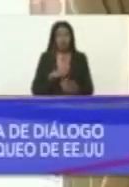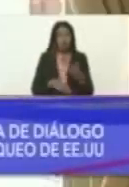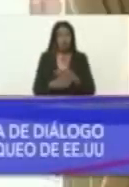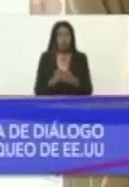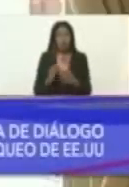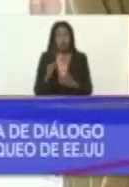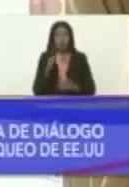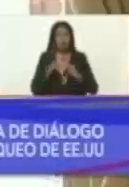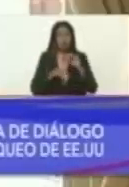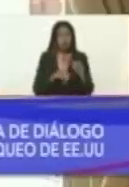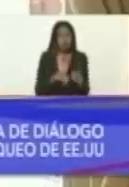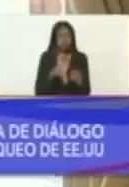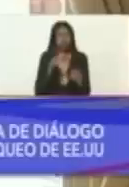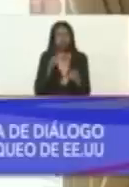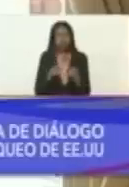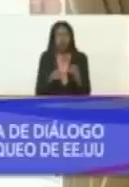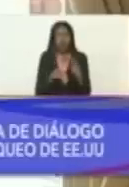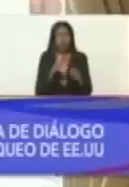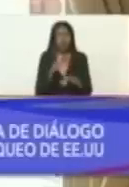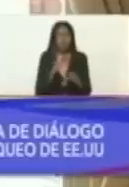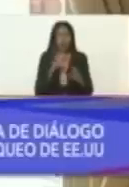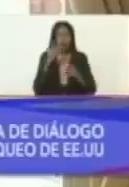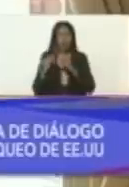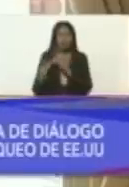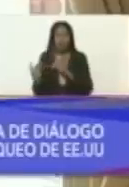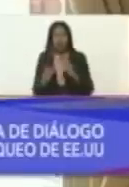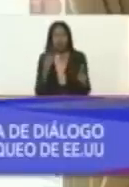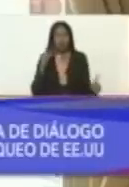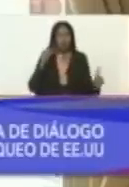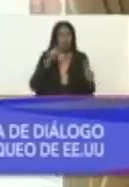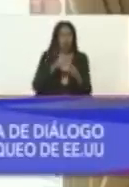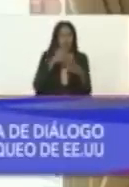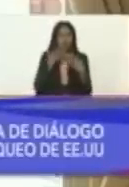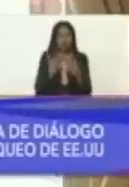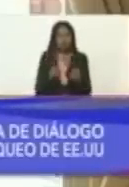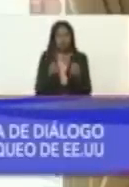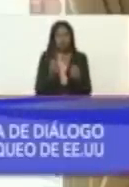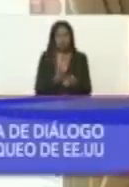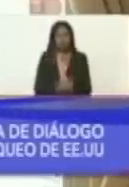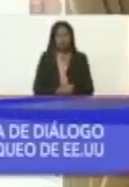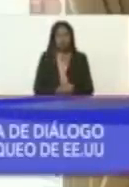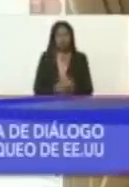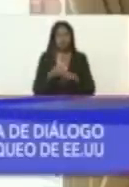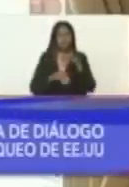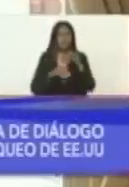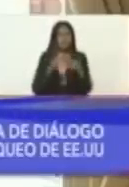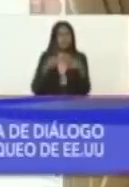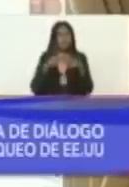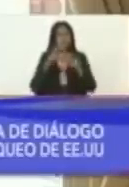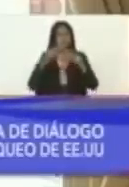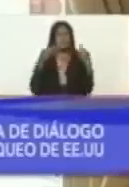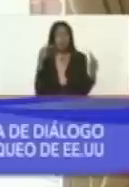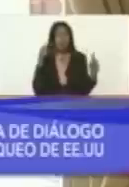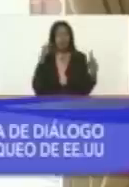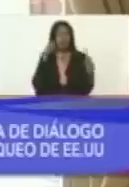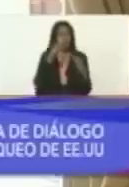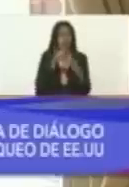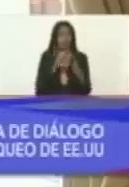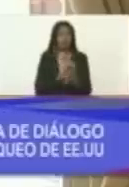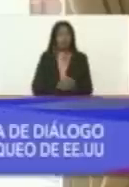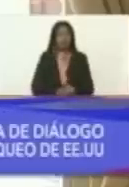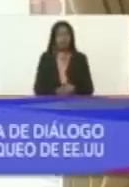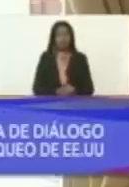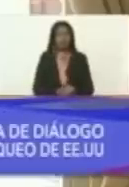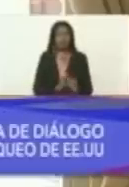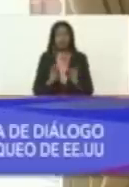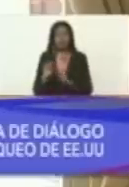paso pasos hacia el diálogo pasos hacia el entendimiento pasos hacia la paz para que